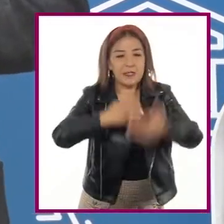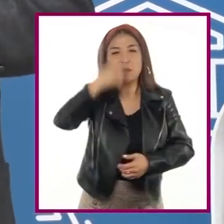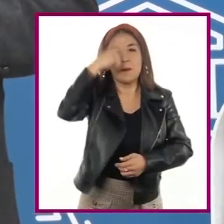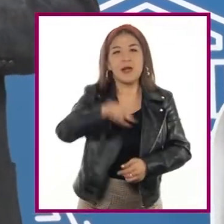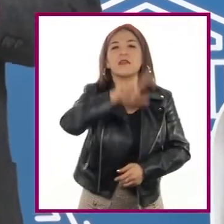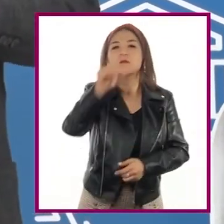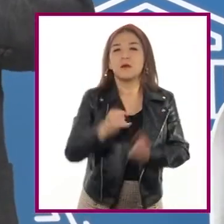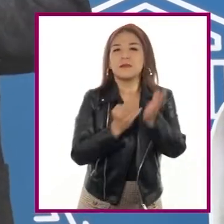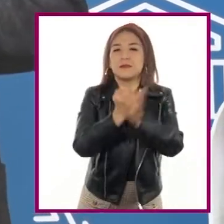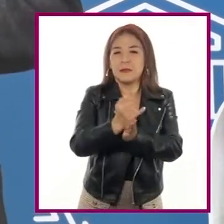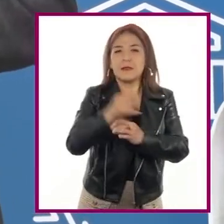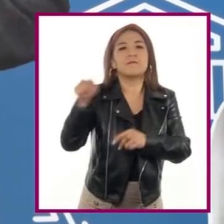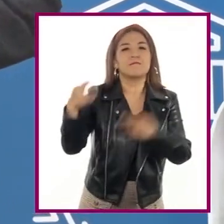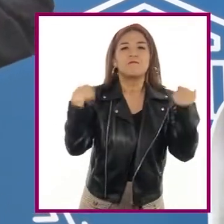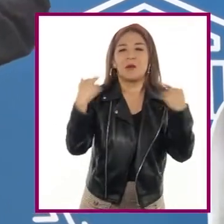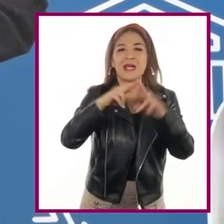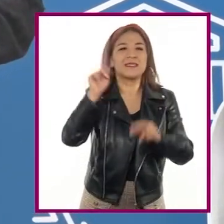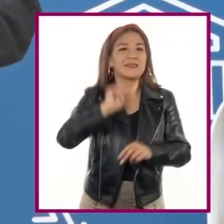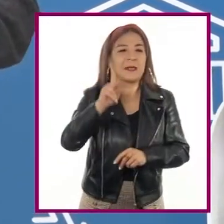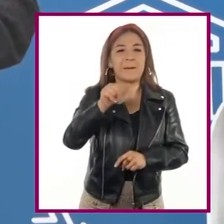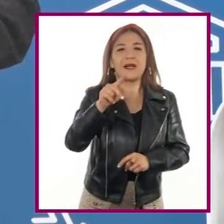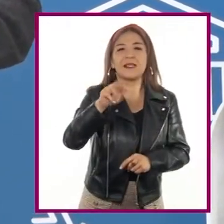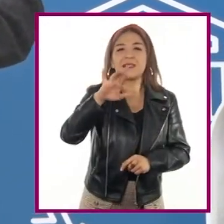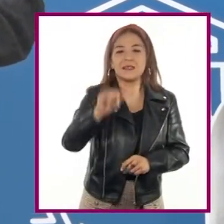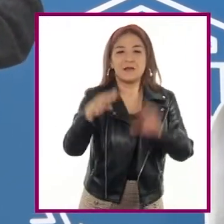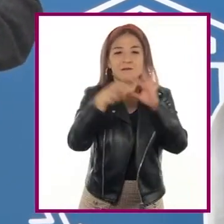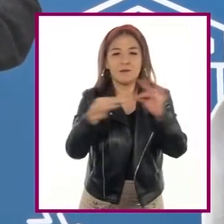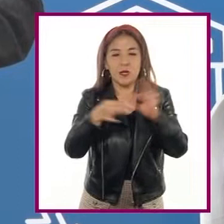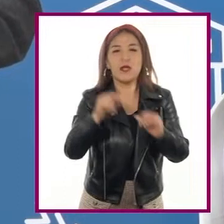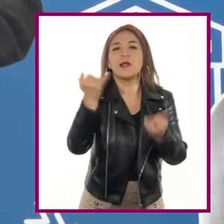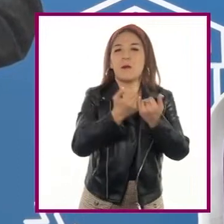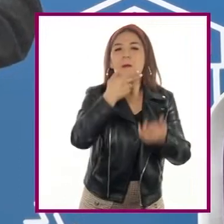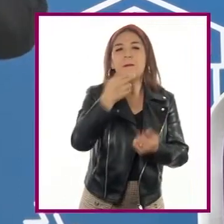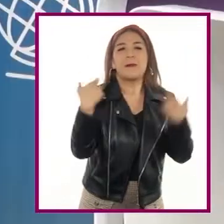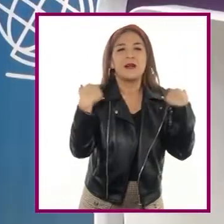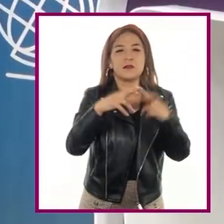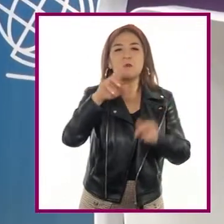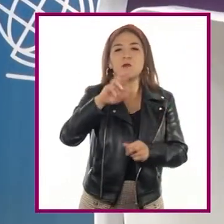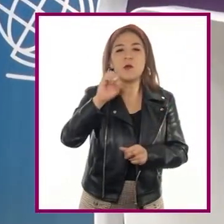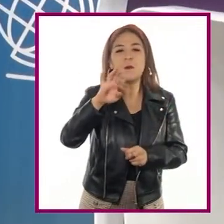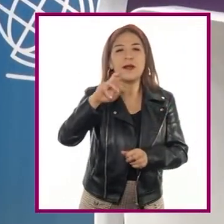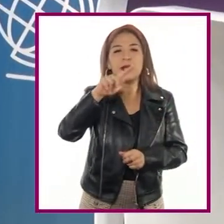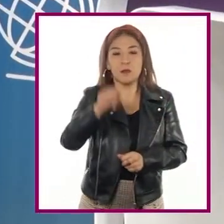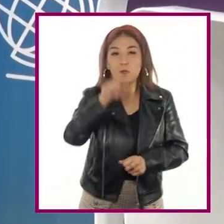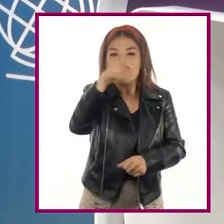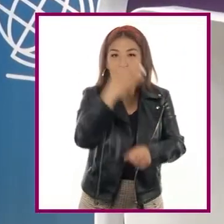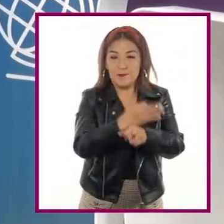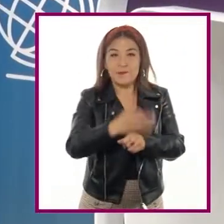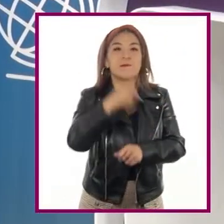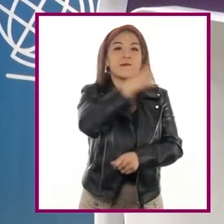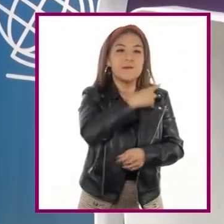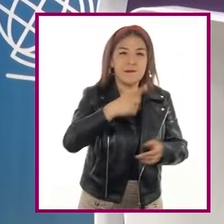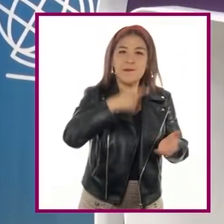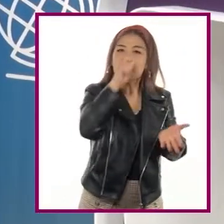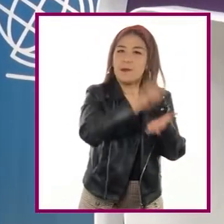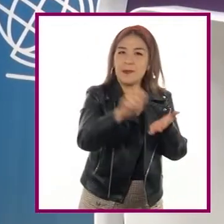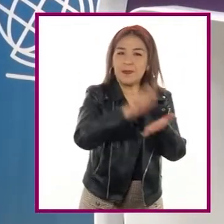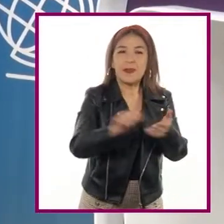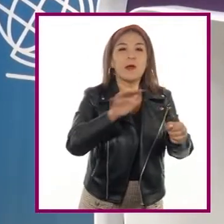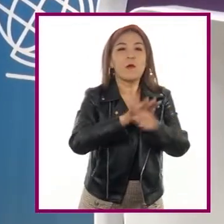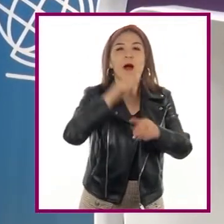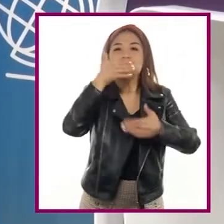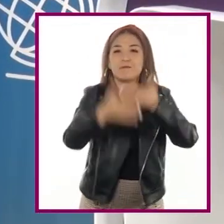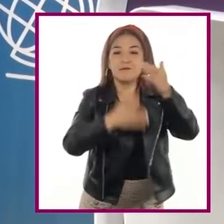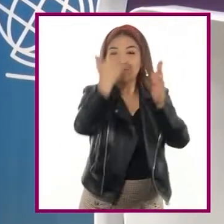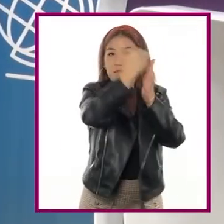serán explicados por la maestra Patricia Germán y el maestro Roberto Romero. Les invito a tomar nota de los pasos